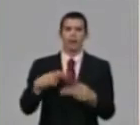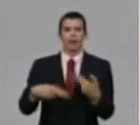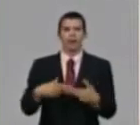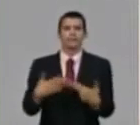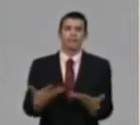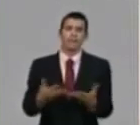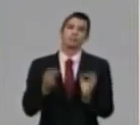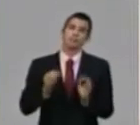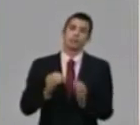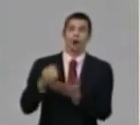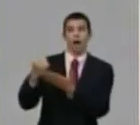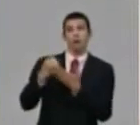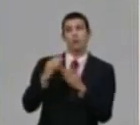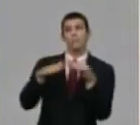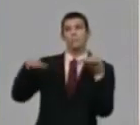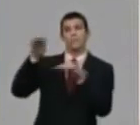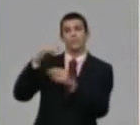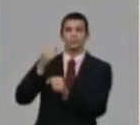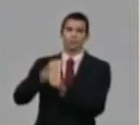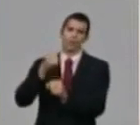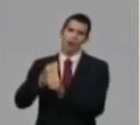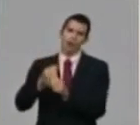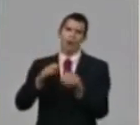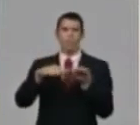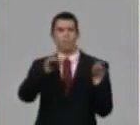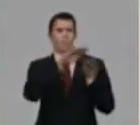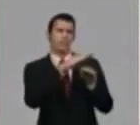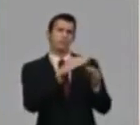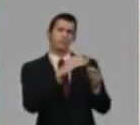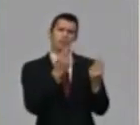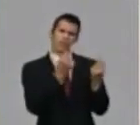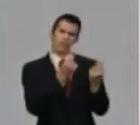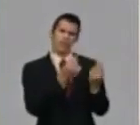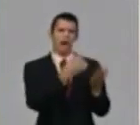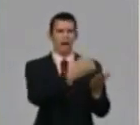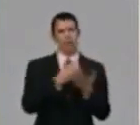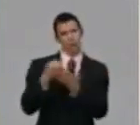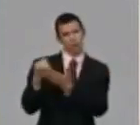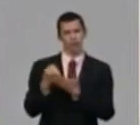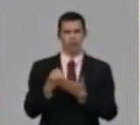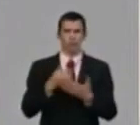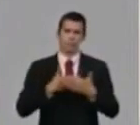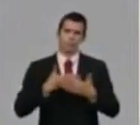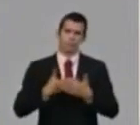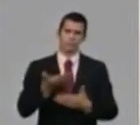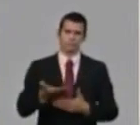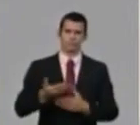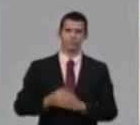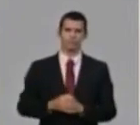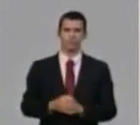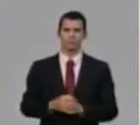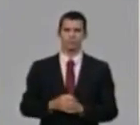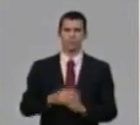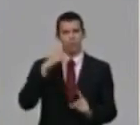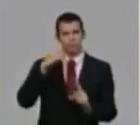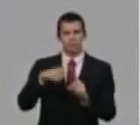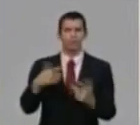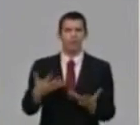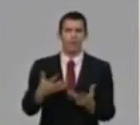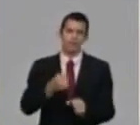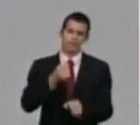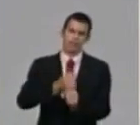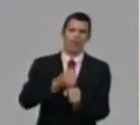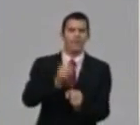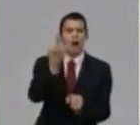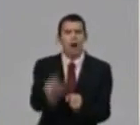protección a ese trabajador. Por eso es importante tener bien delimitado cuáles son los trabajadores en cada caso y acudir y priorizar también todas